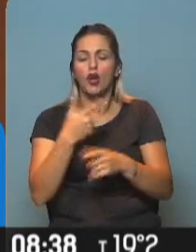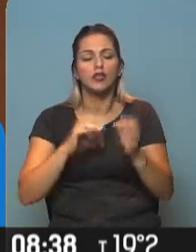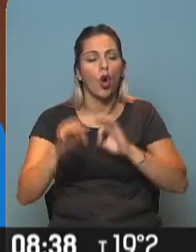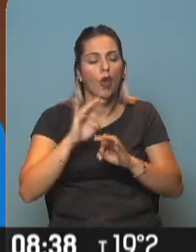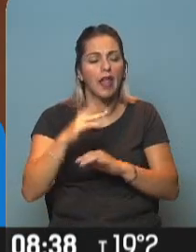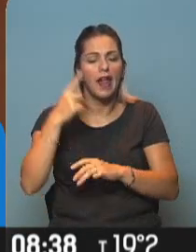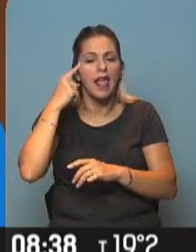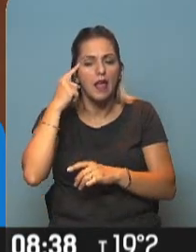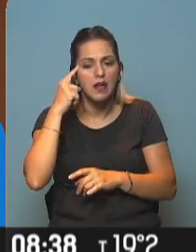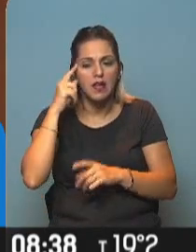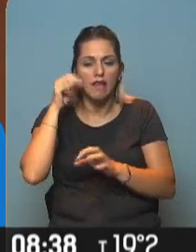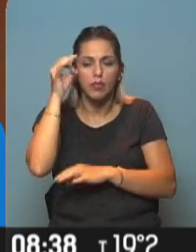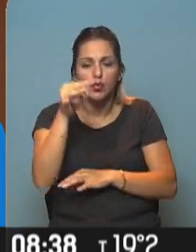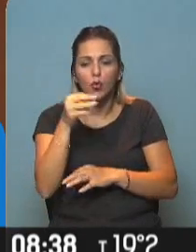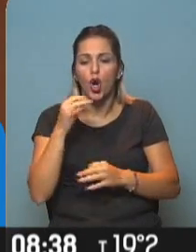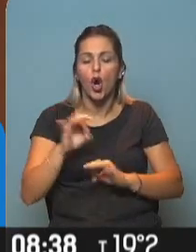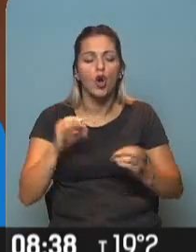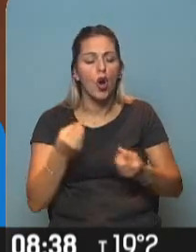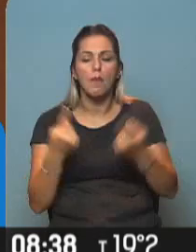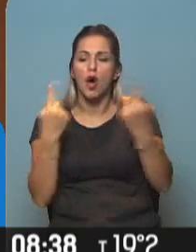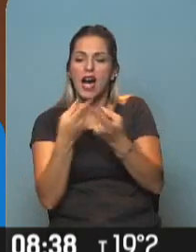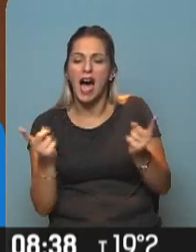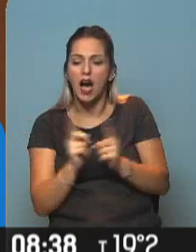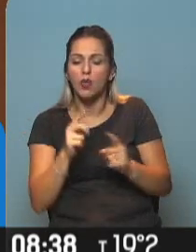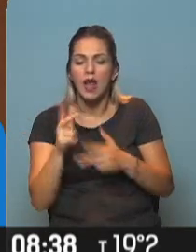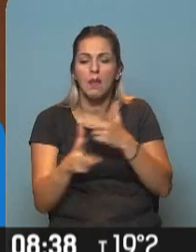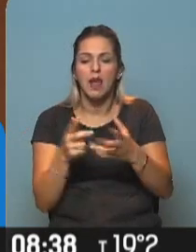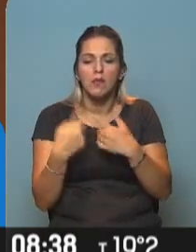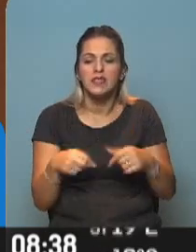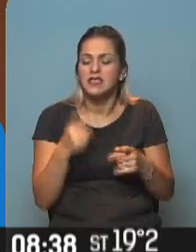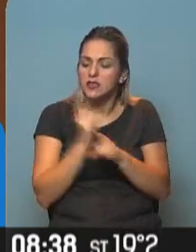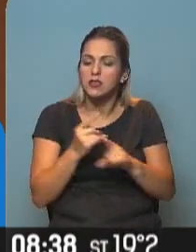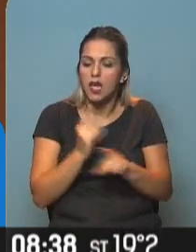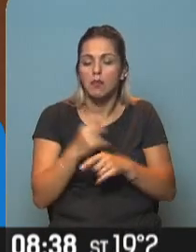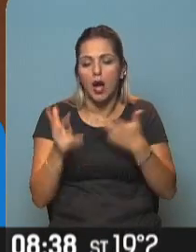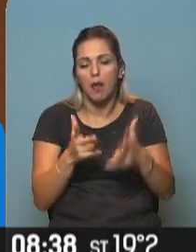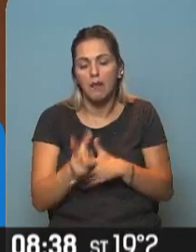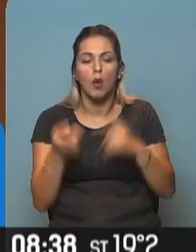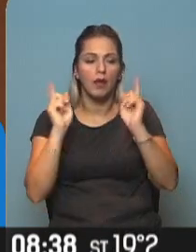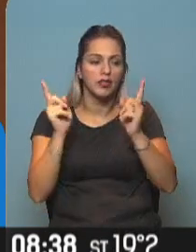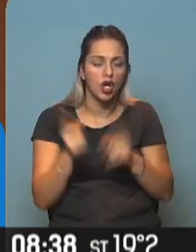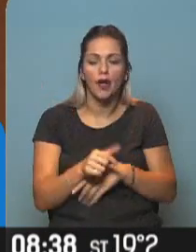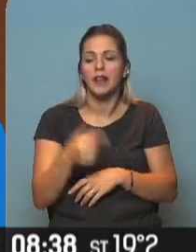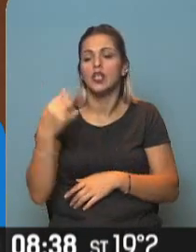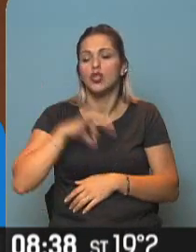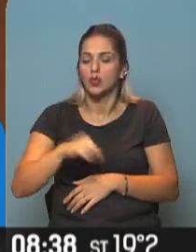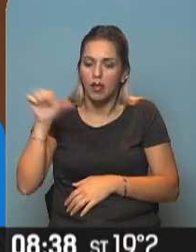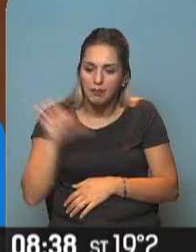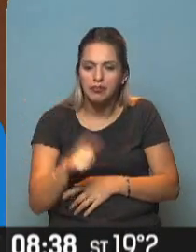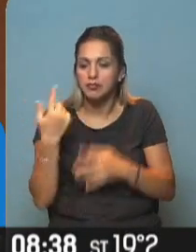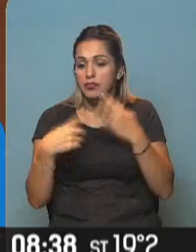o de cómo las aulas se tienen que transformar hablamos de los docentes y que no alcance y se entiende que países muy desarrollados